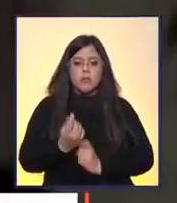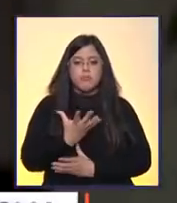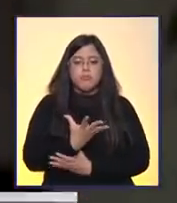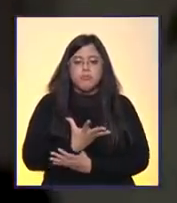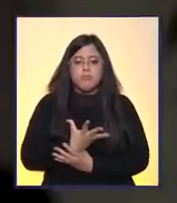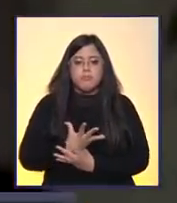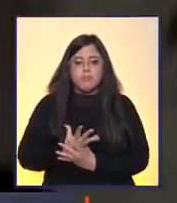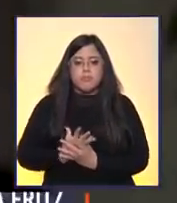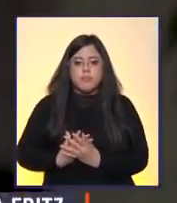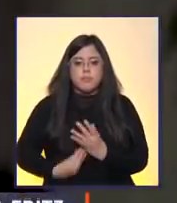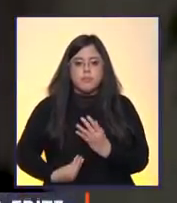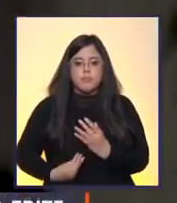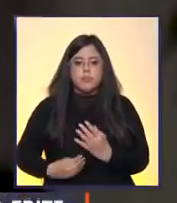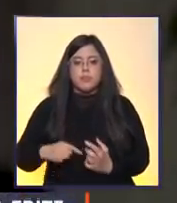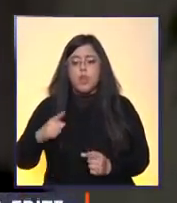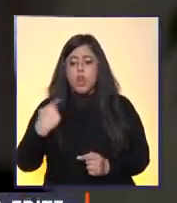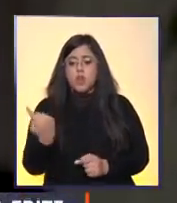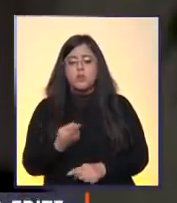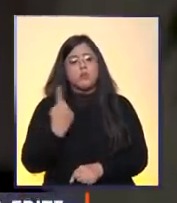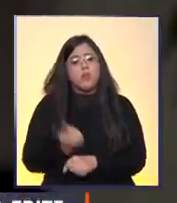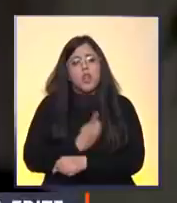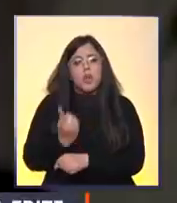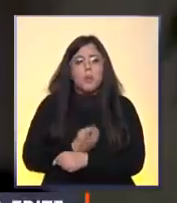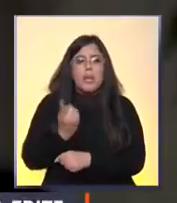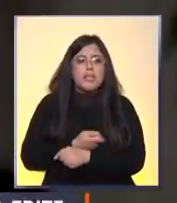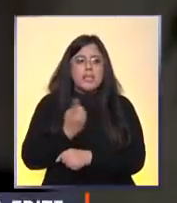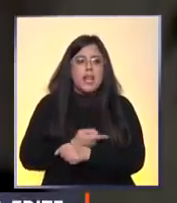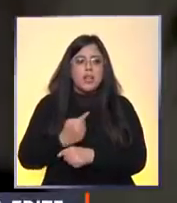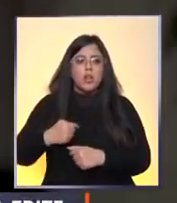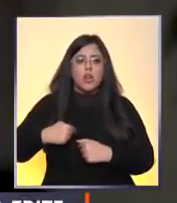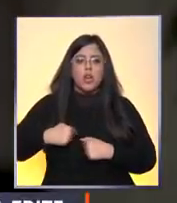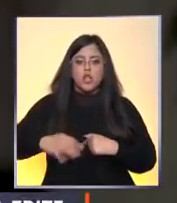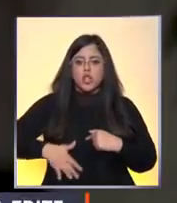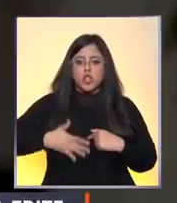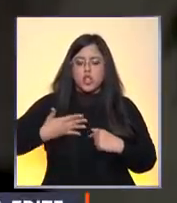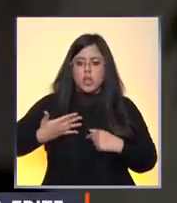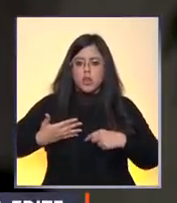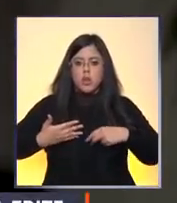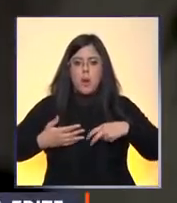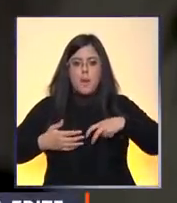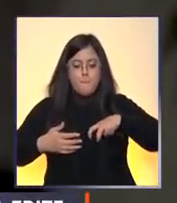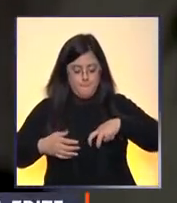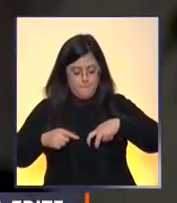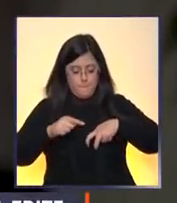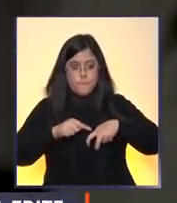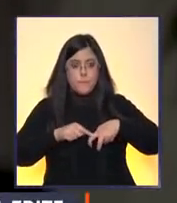así como de la nada y yo siento que me pone la mano en la pierna.